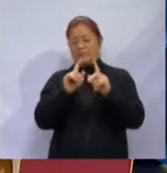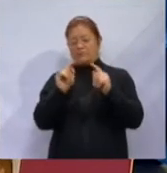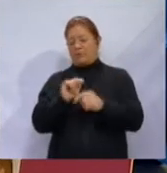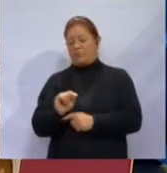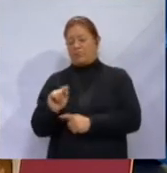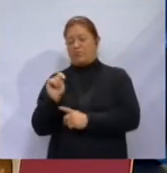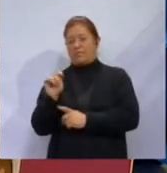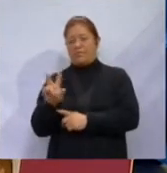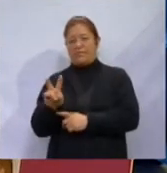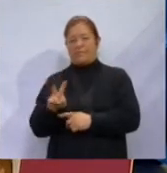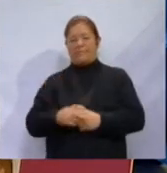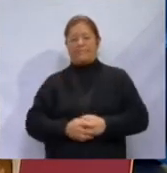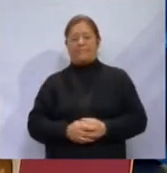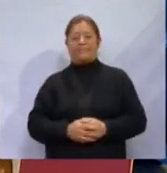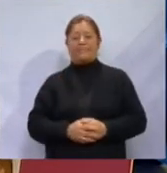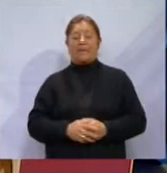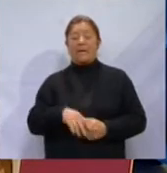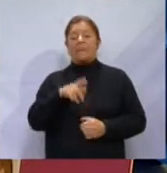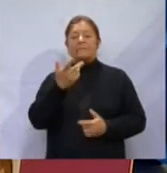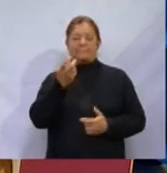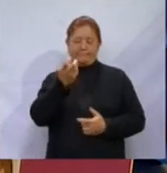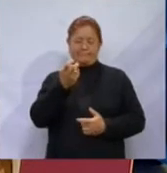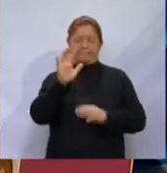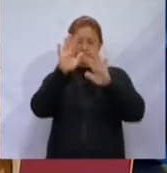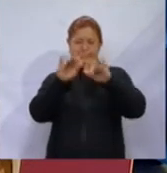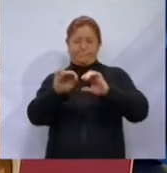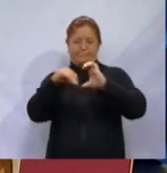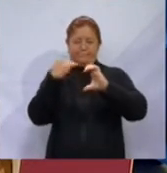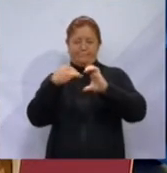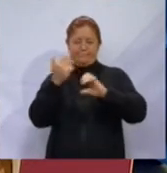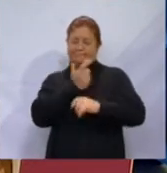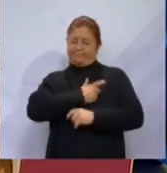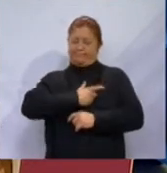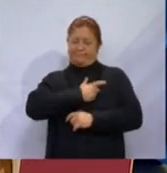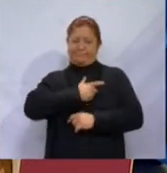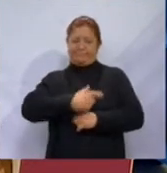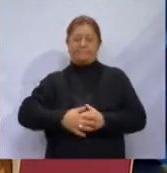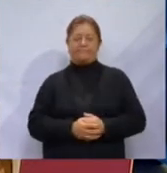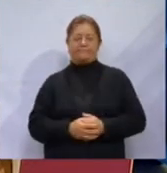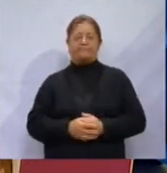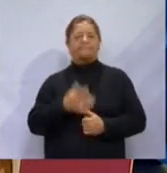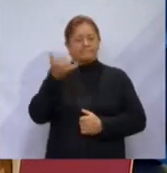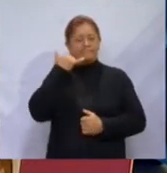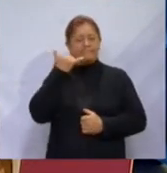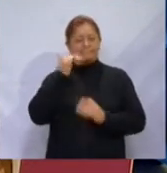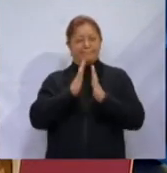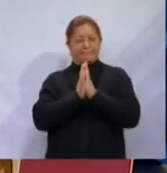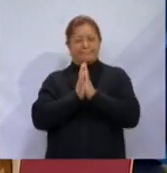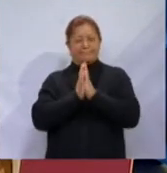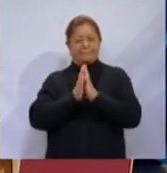@tlaxcala_tv. Así es, recibimos sus comentarios con mucho gusto. Llamen, por favor.